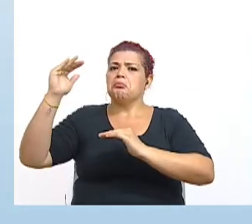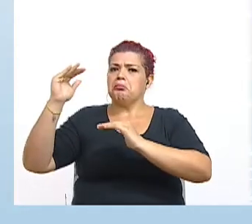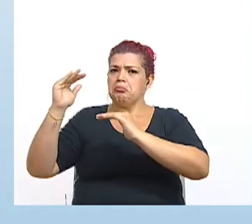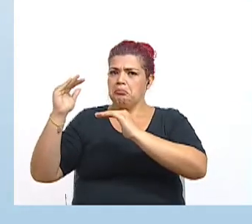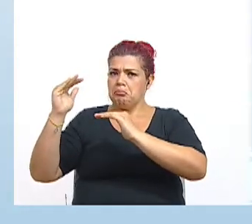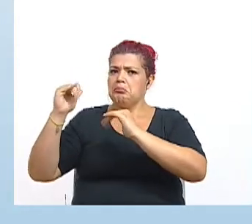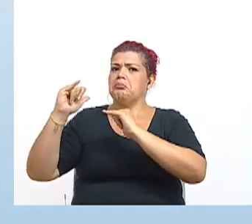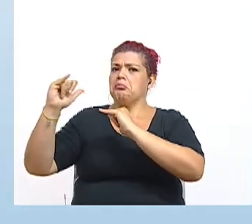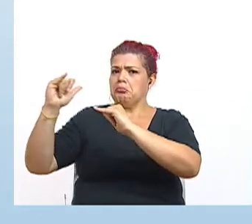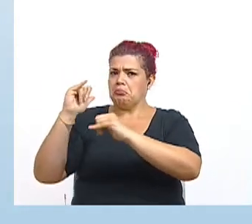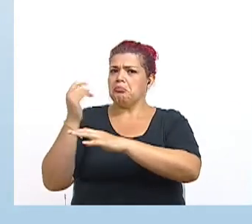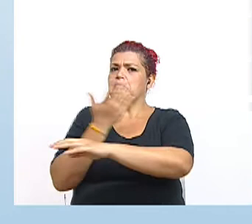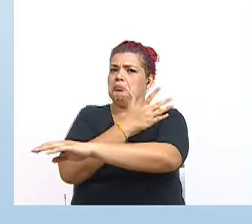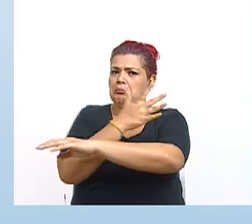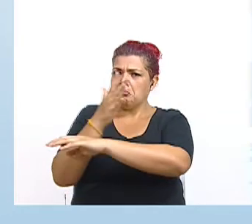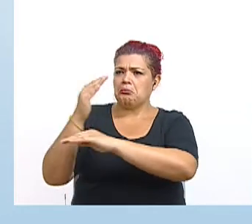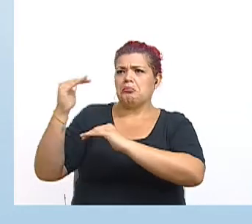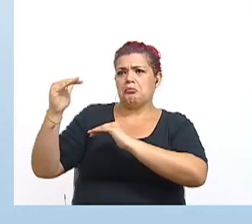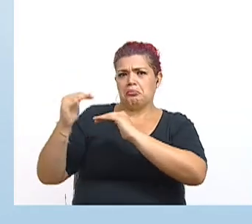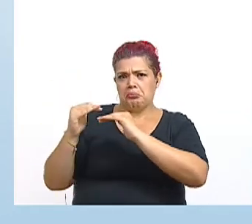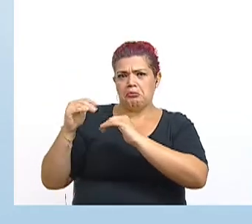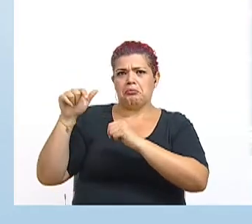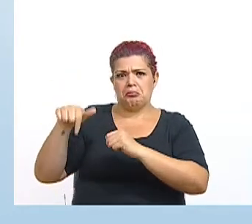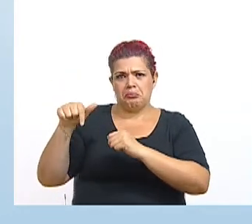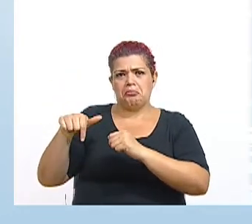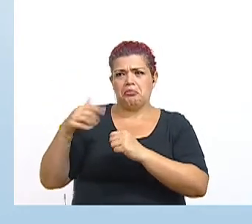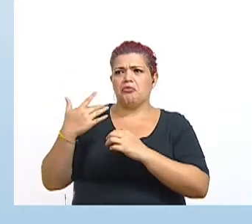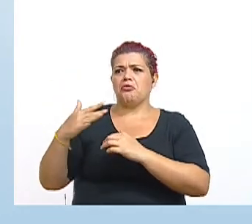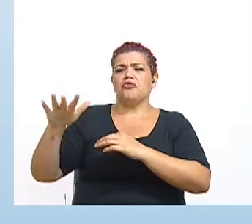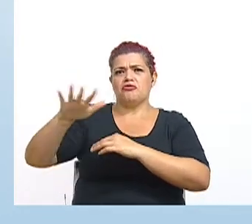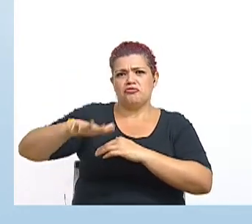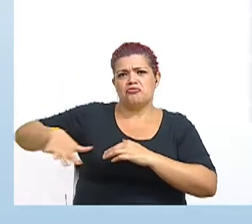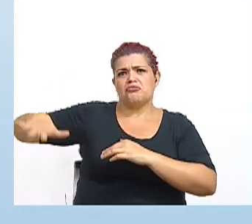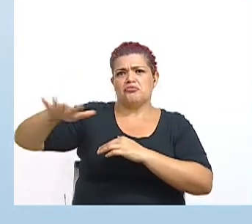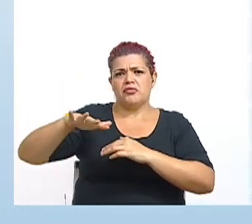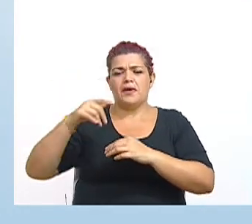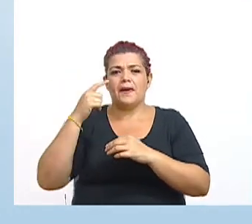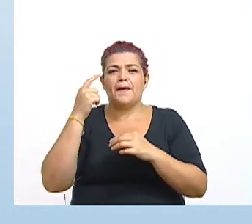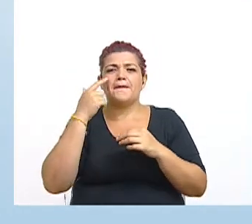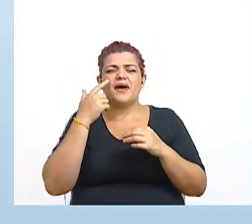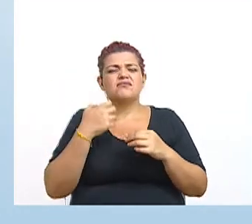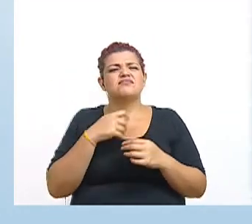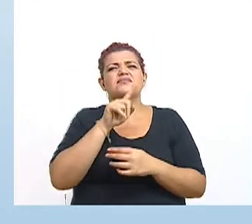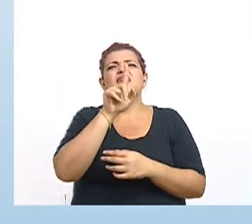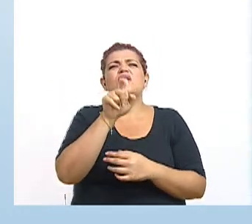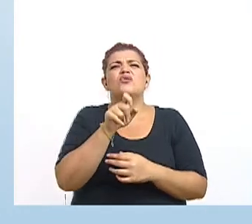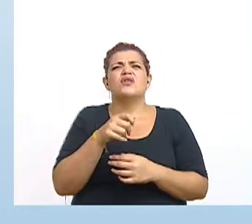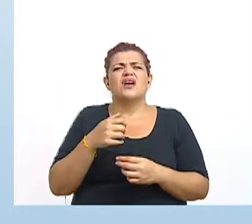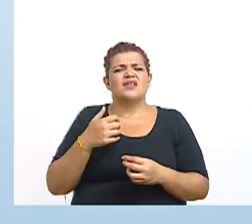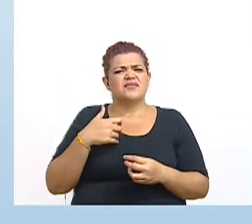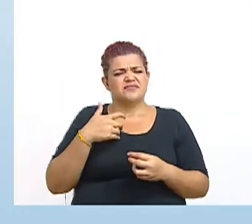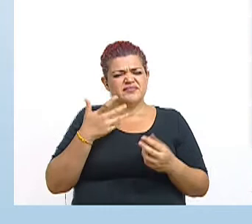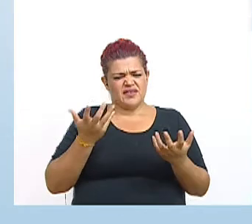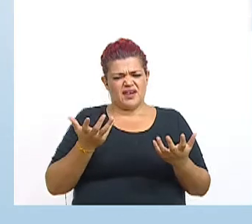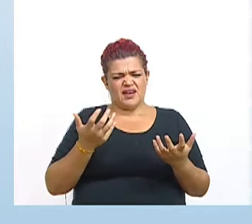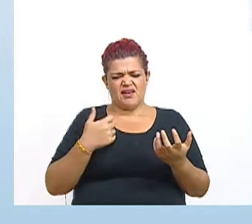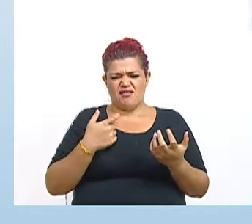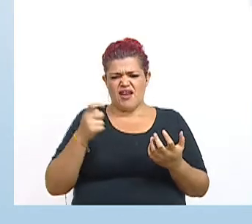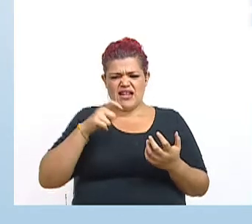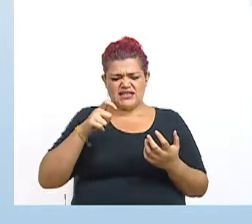Entonces quisiera compartir con cada uno de ustedes esta pregunta. Para poder satisfacer esas necesidades necesitamos